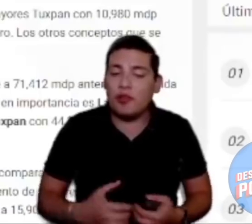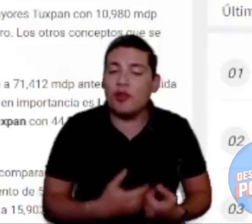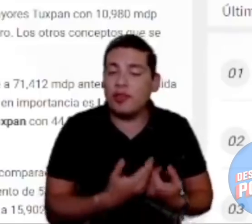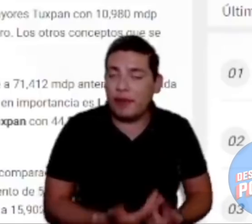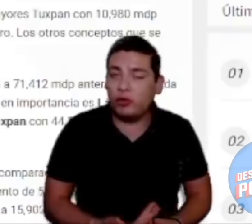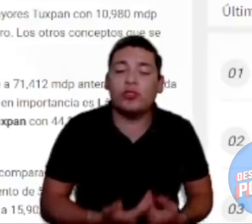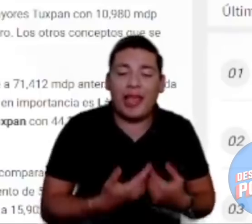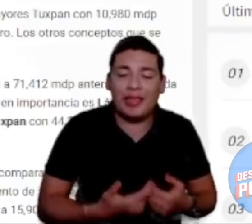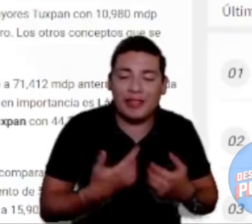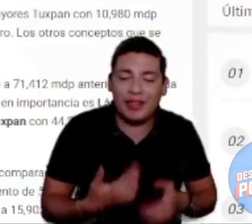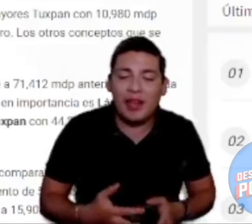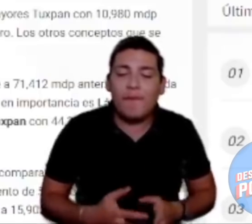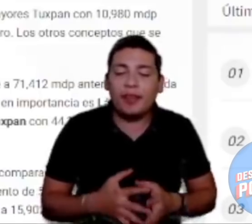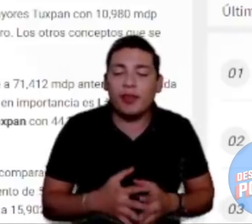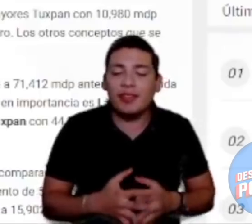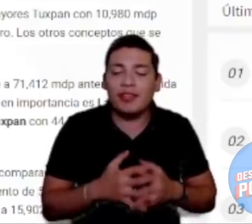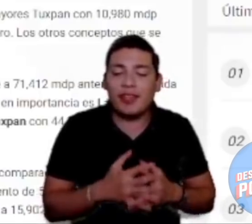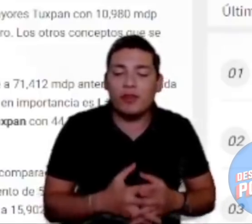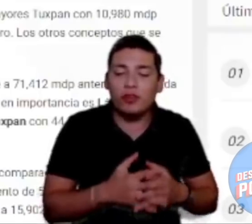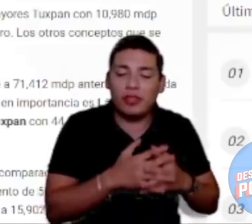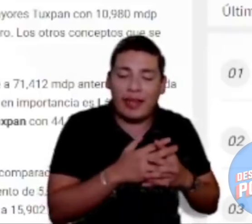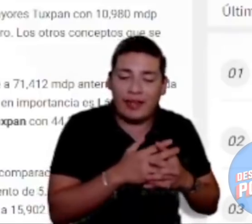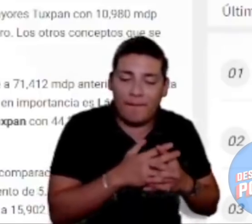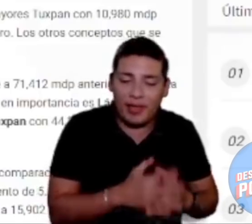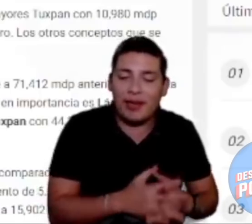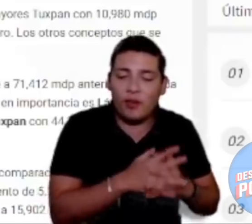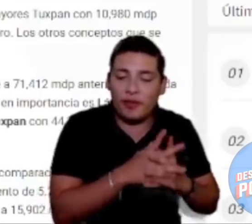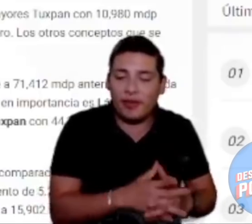104.259 millones de pesos, es decir, pasó de